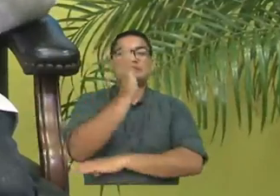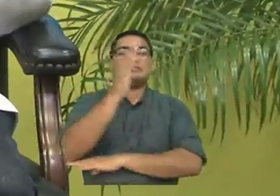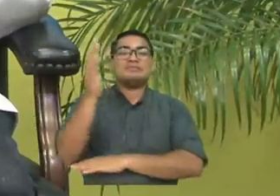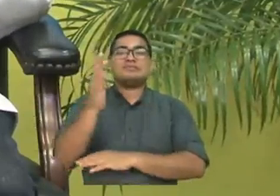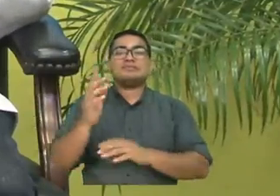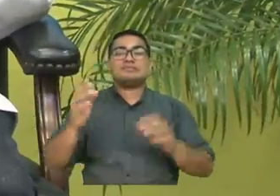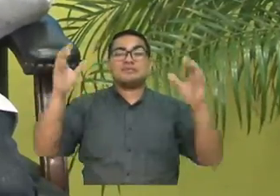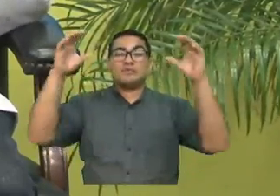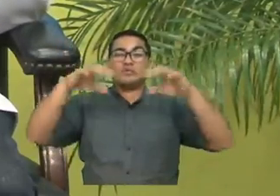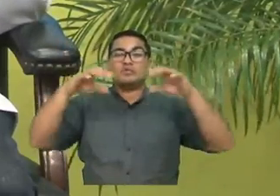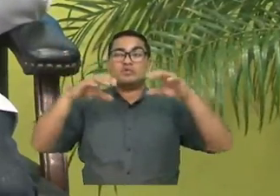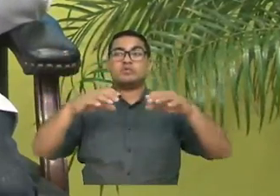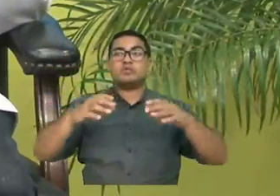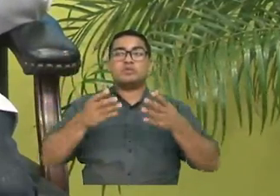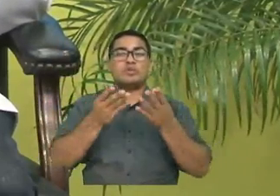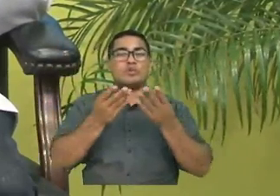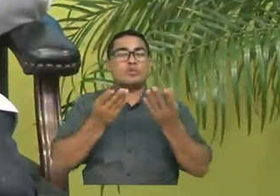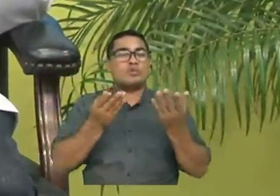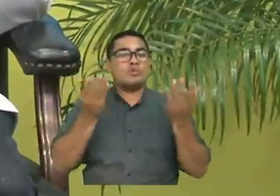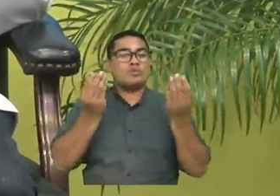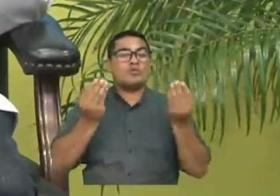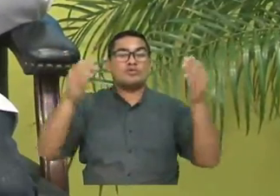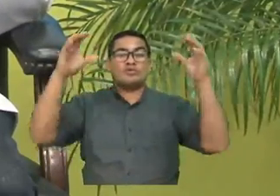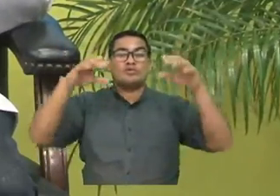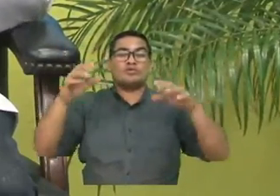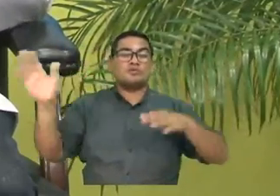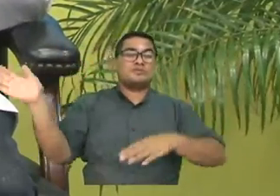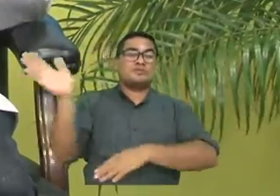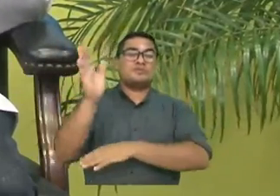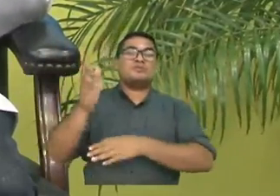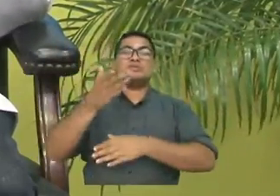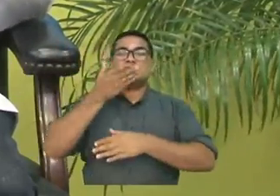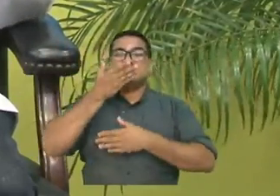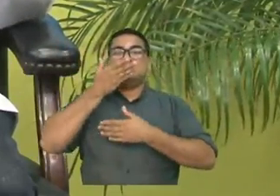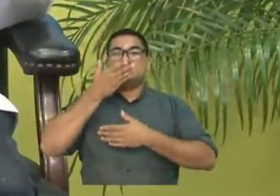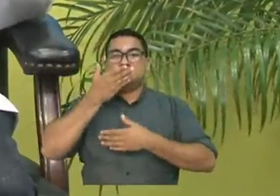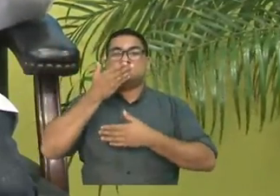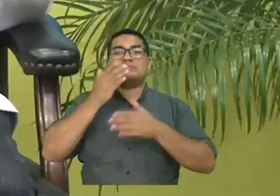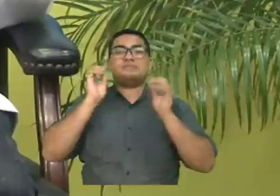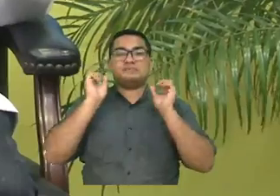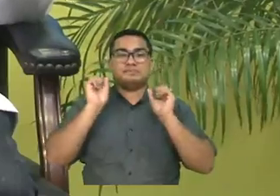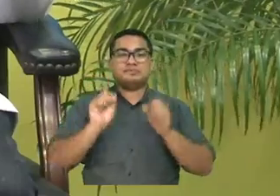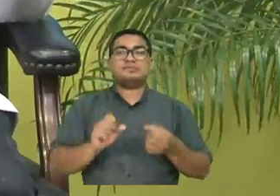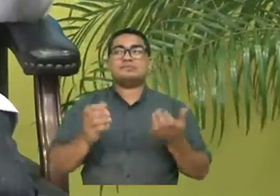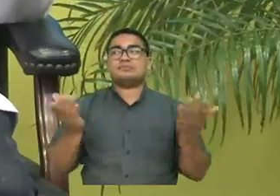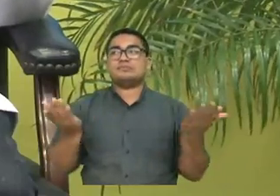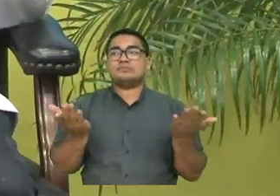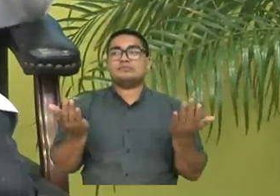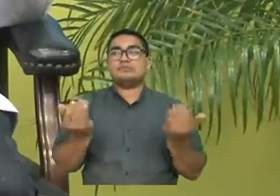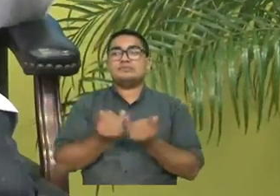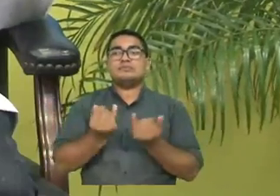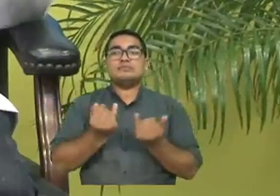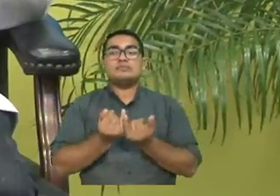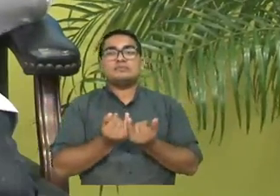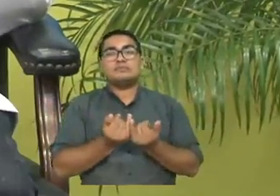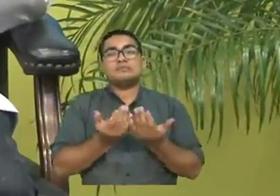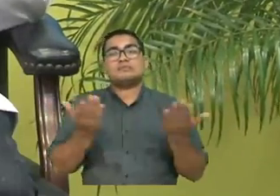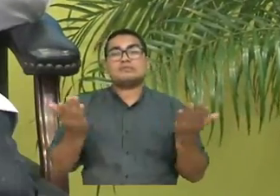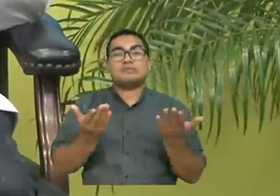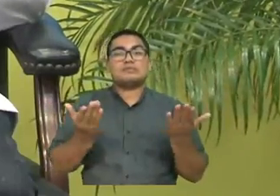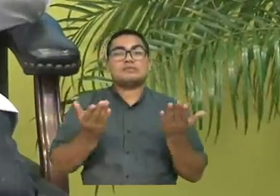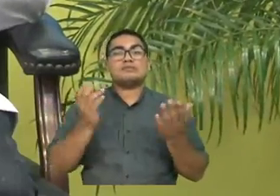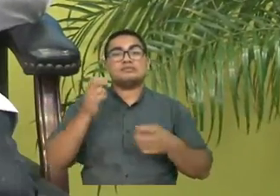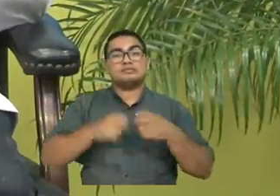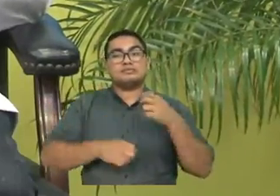Y en el invierno porque hay mucha humedad y viento. Lluvia. Y eso nos trae los microorganismos ahí pululando y alergenos que nos provocan